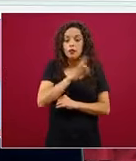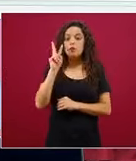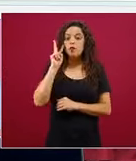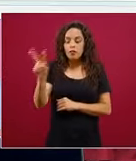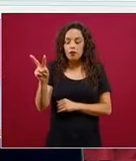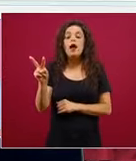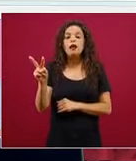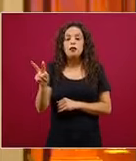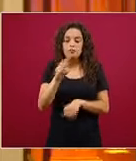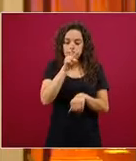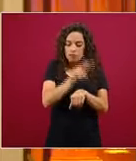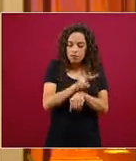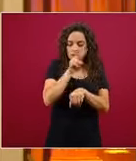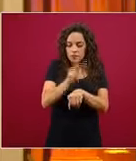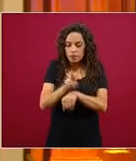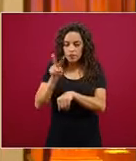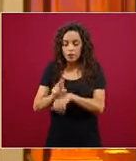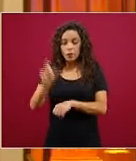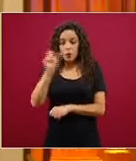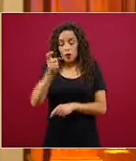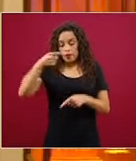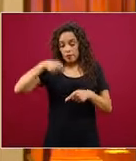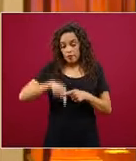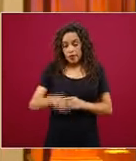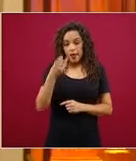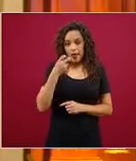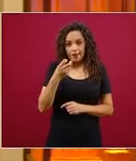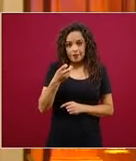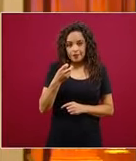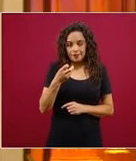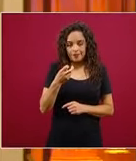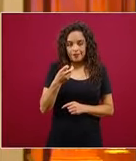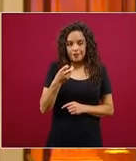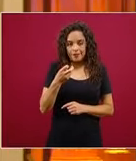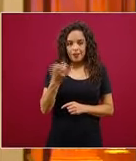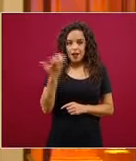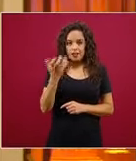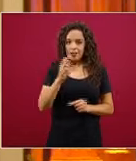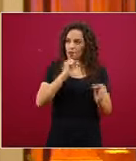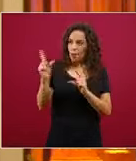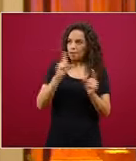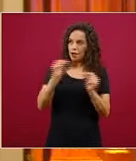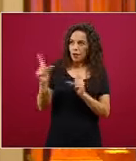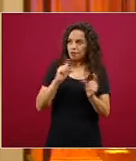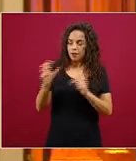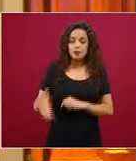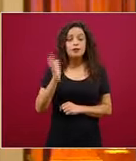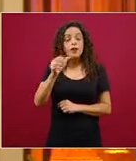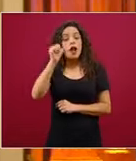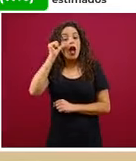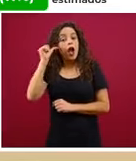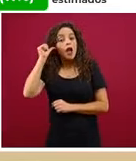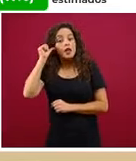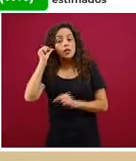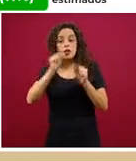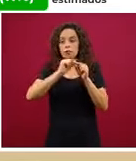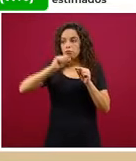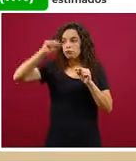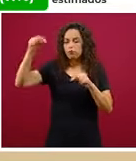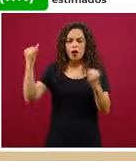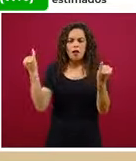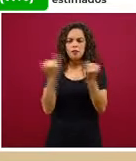un seguimiento desde que iniciamos con este tipo de gráficas. Ya el día de ayer la línea se presentaba sin cambio, es